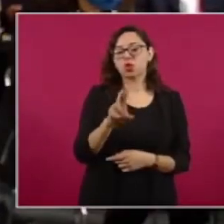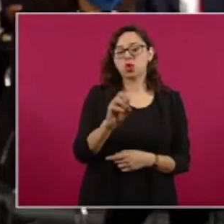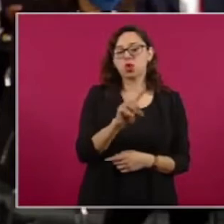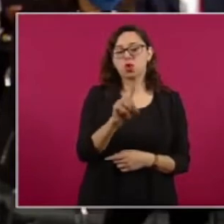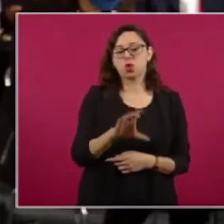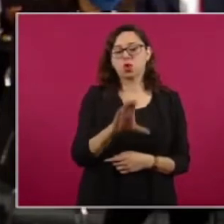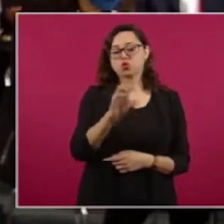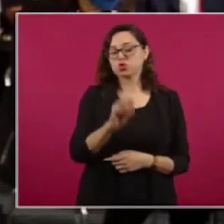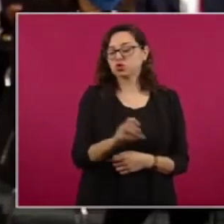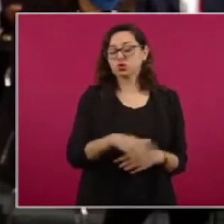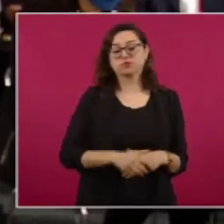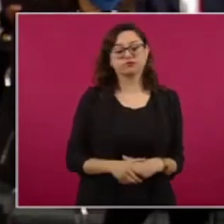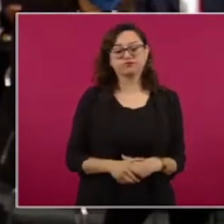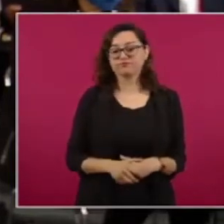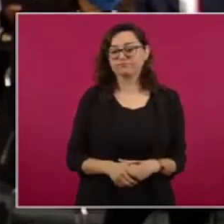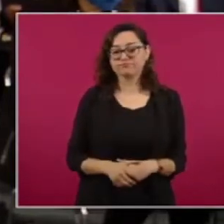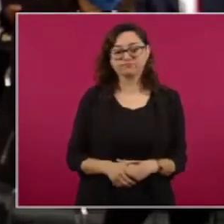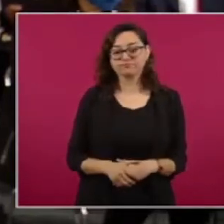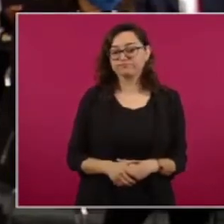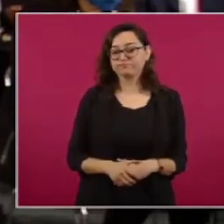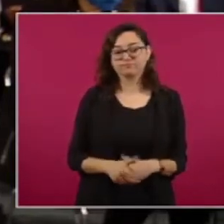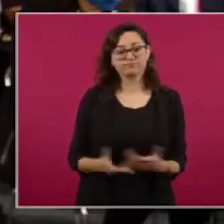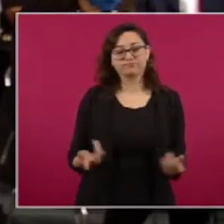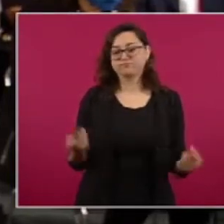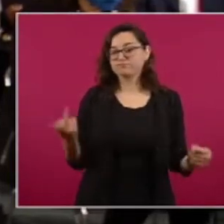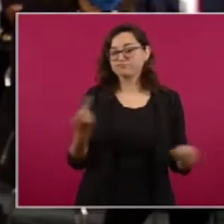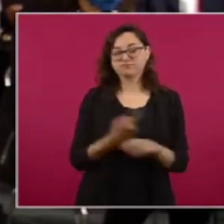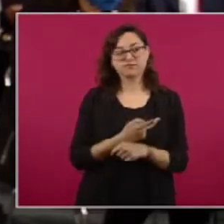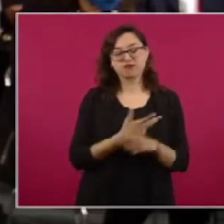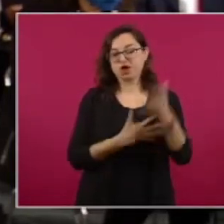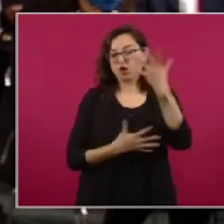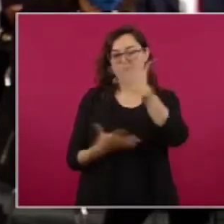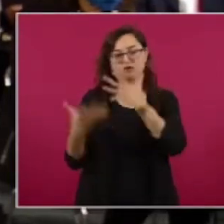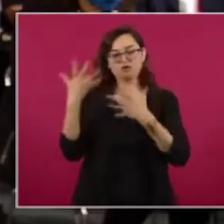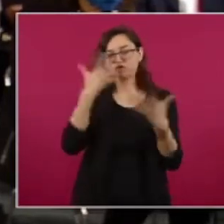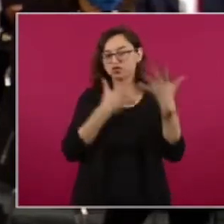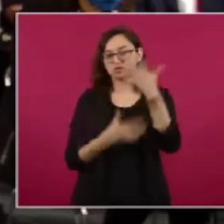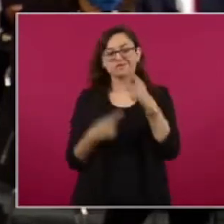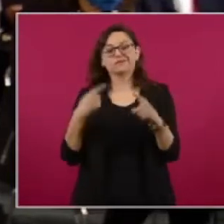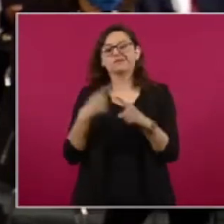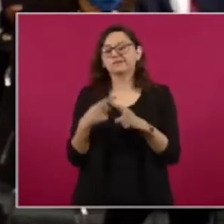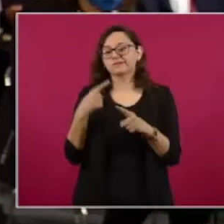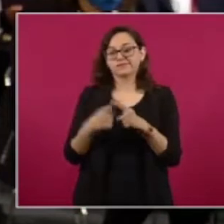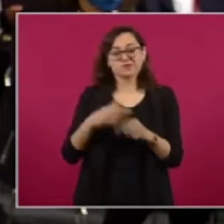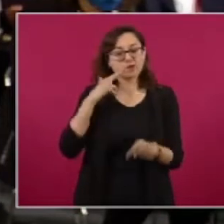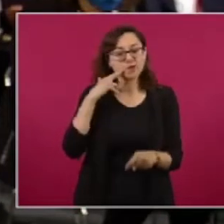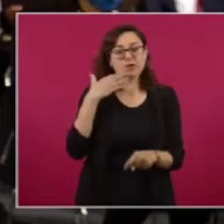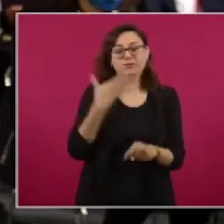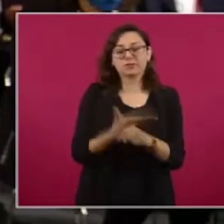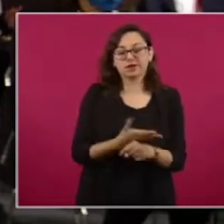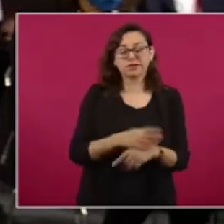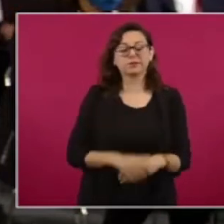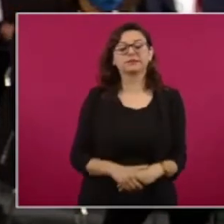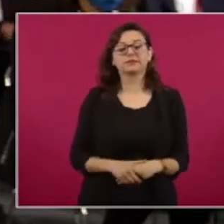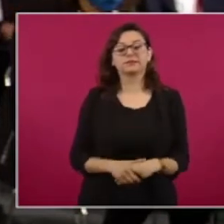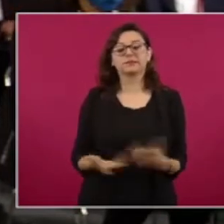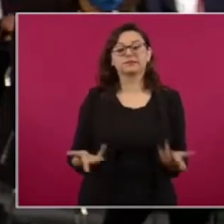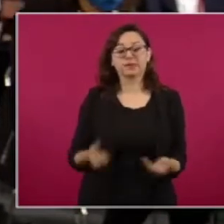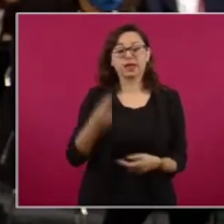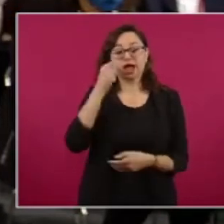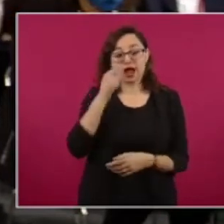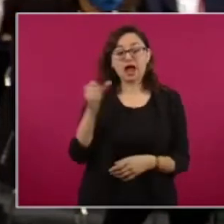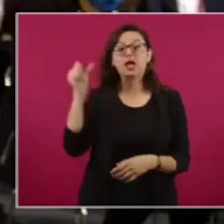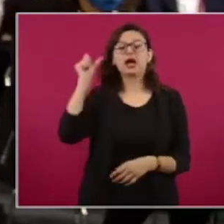confusión respecto de la competencia. Ayer tuvimos oportunidad de entrevistar a la abogada y fiscal